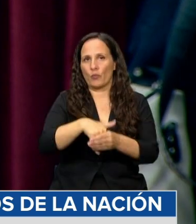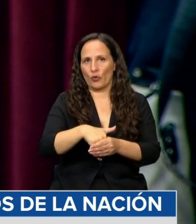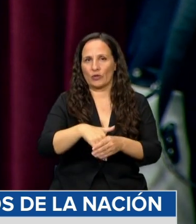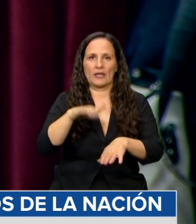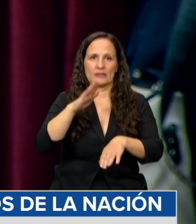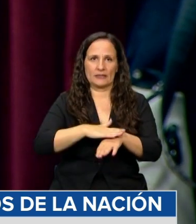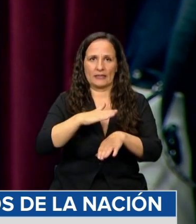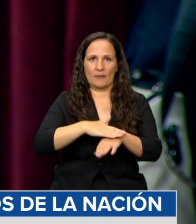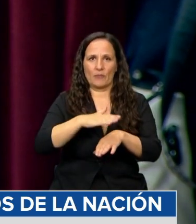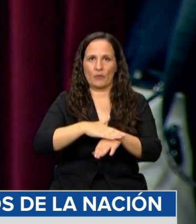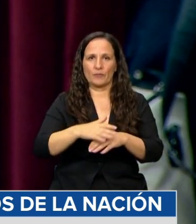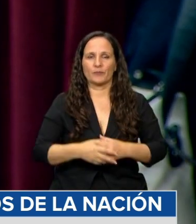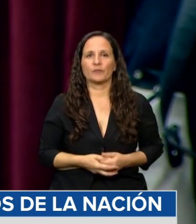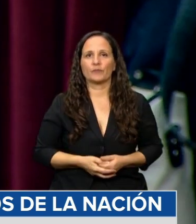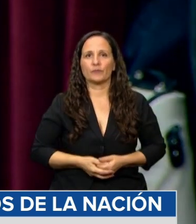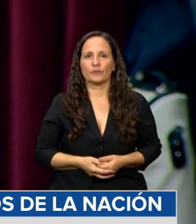voto. Tiempo.